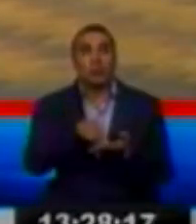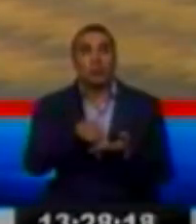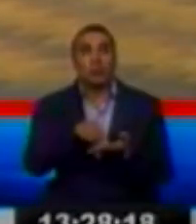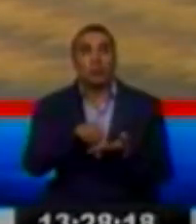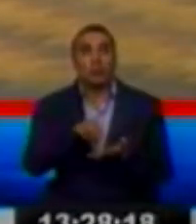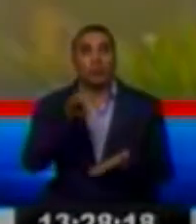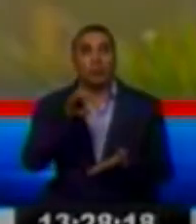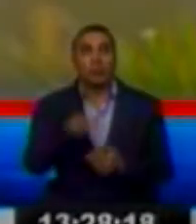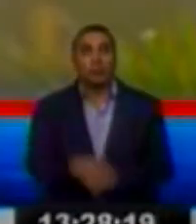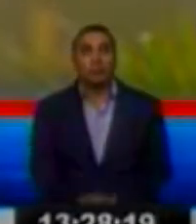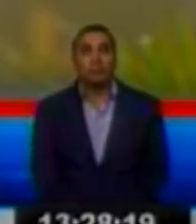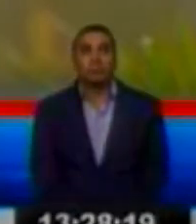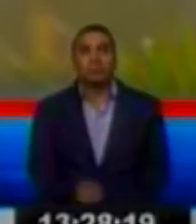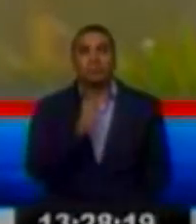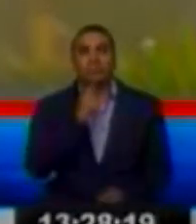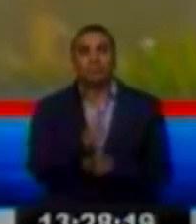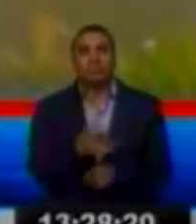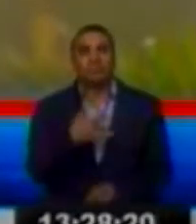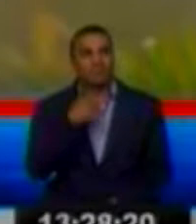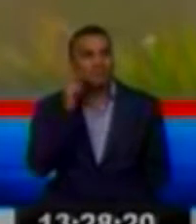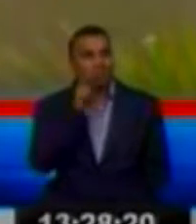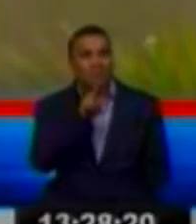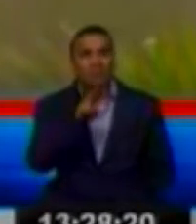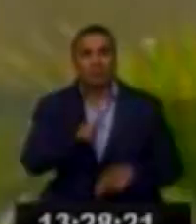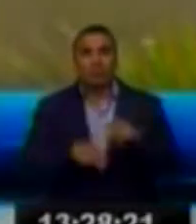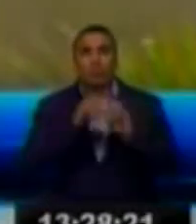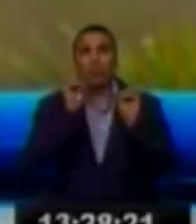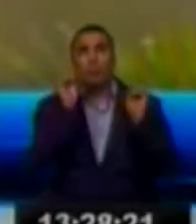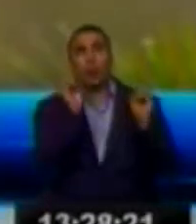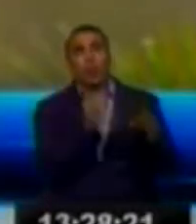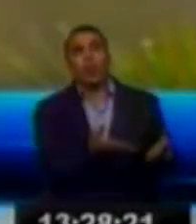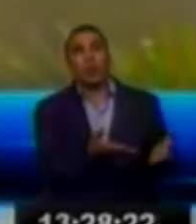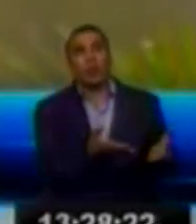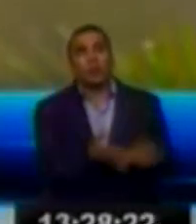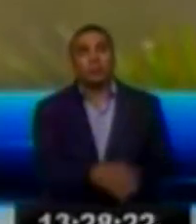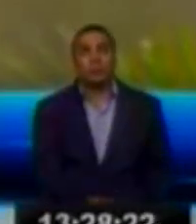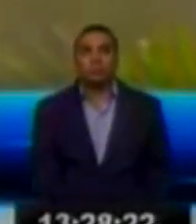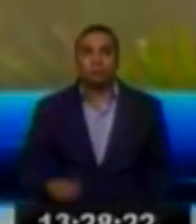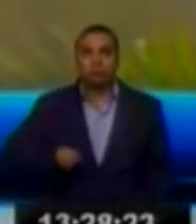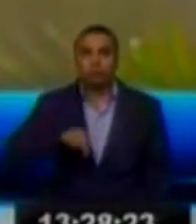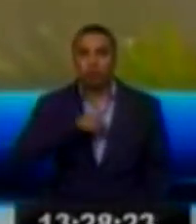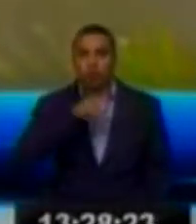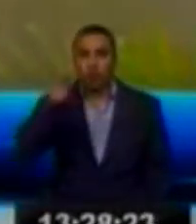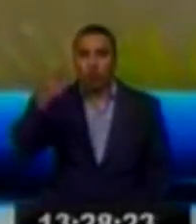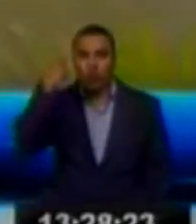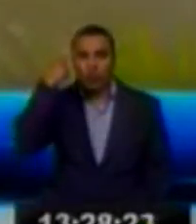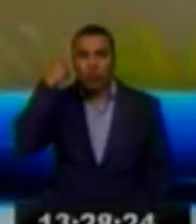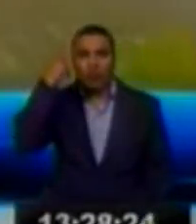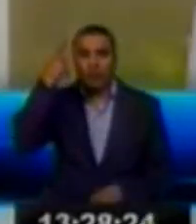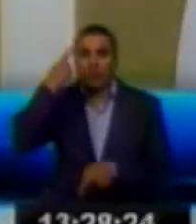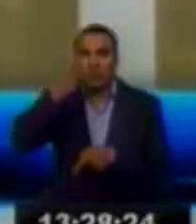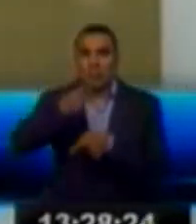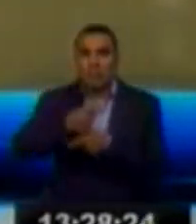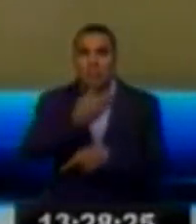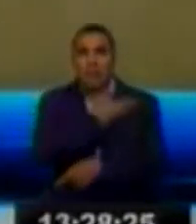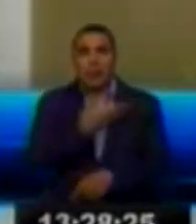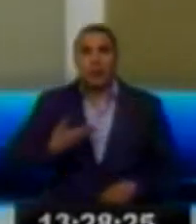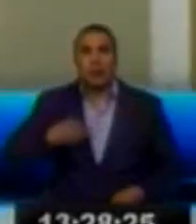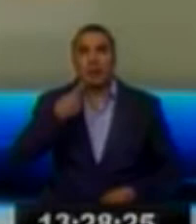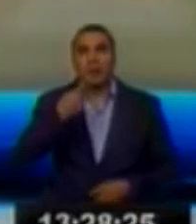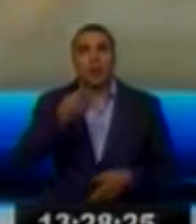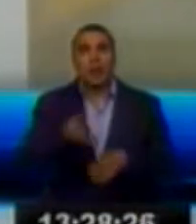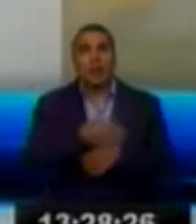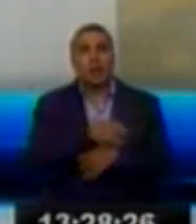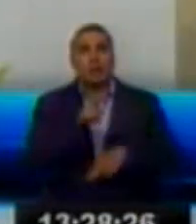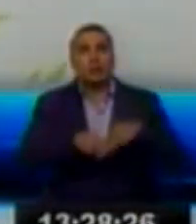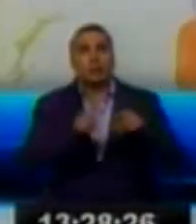educativo. Lamentaba ver esta infraestructura abandonada. El compromiso del gobierno, la orden del presidente, fue recuperar obras que